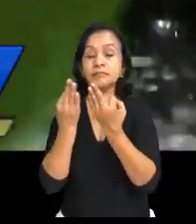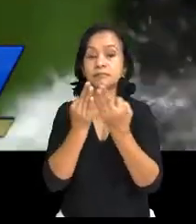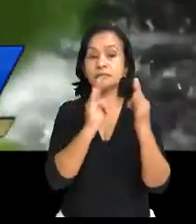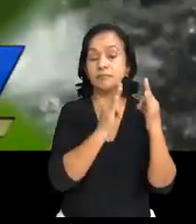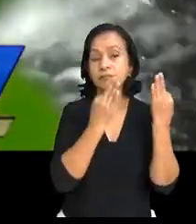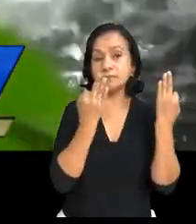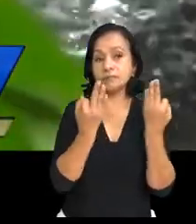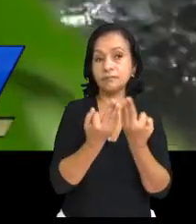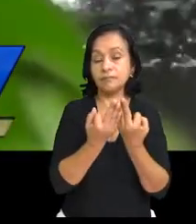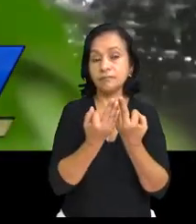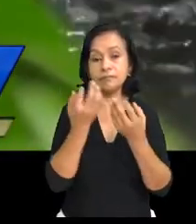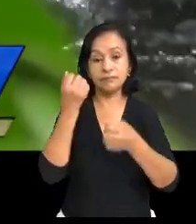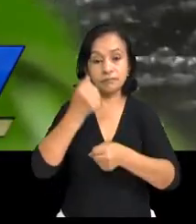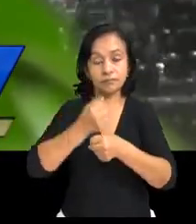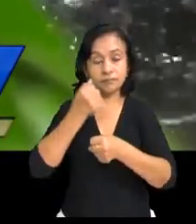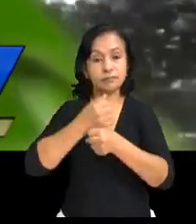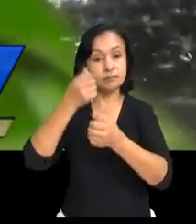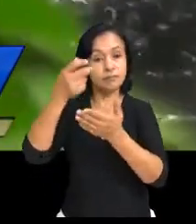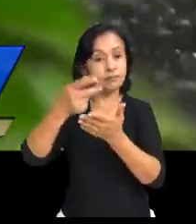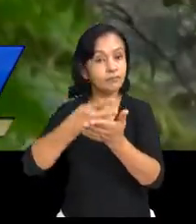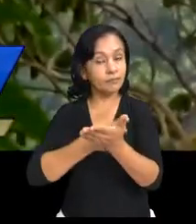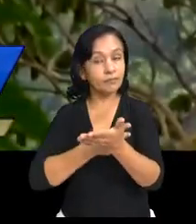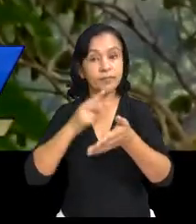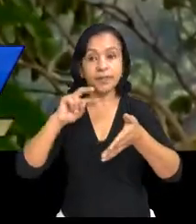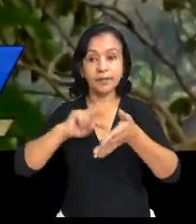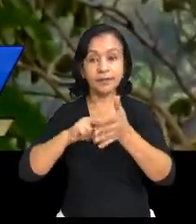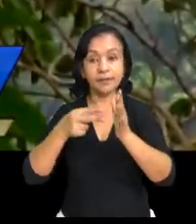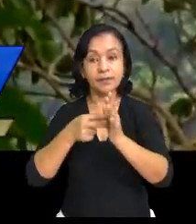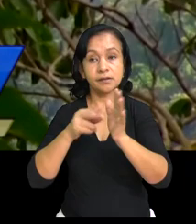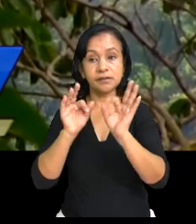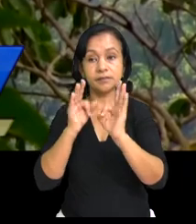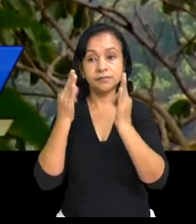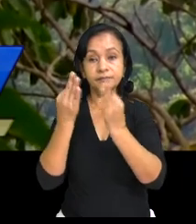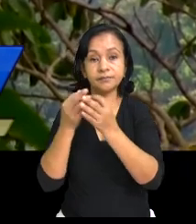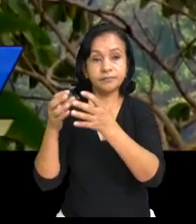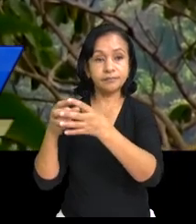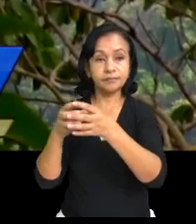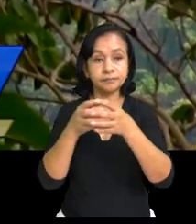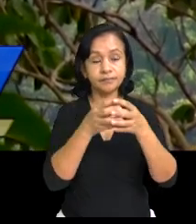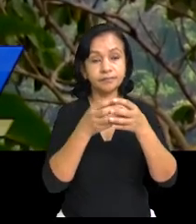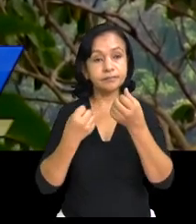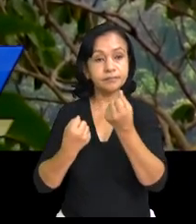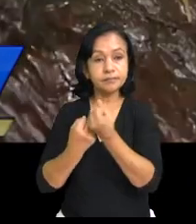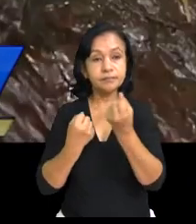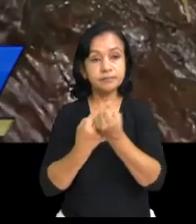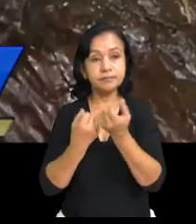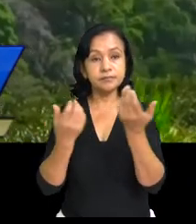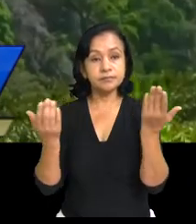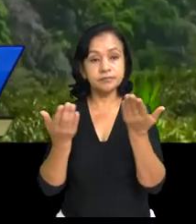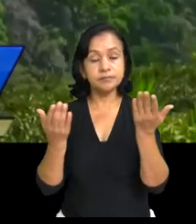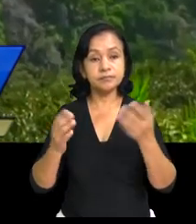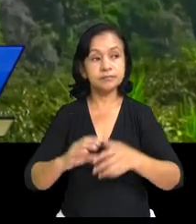territorio a partir de la ejecución de estos proyectos y lo que significan dentro del eje de desarrollo y sostenibilidad de los mismos?